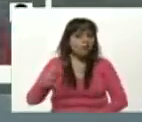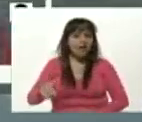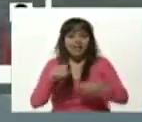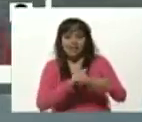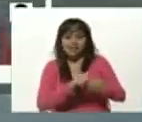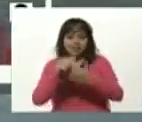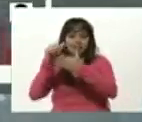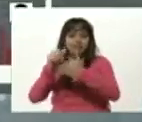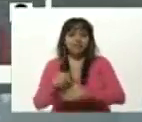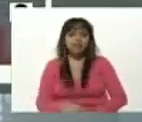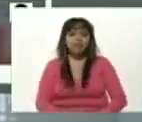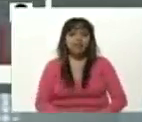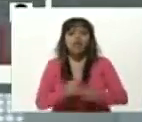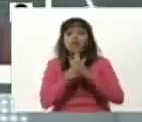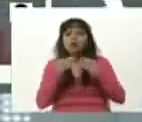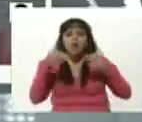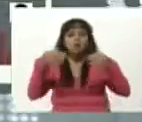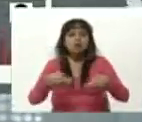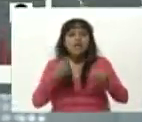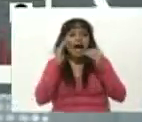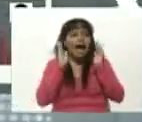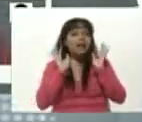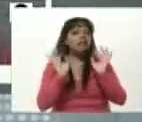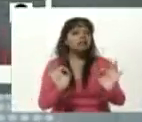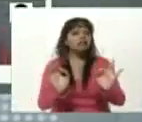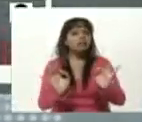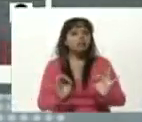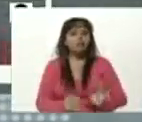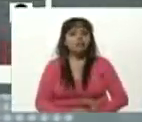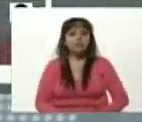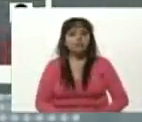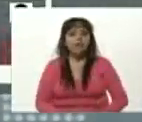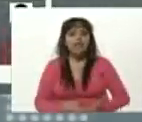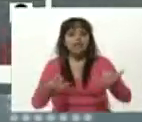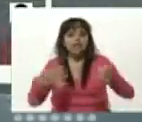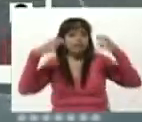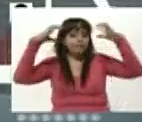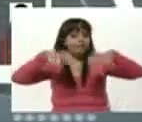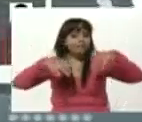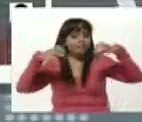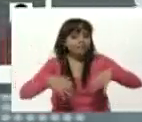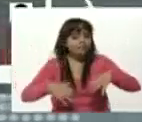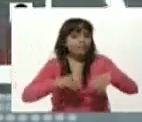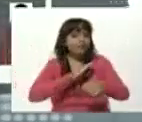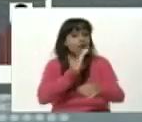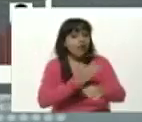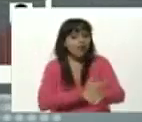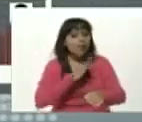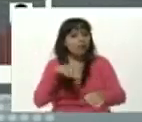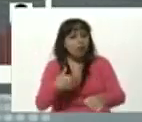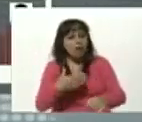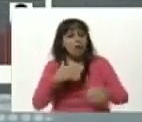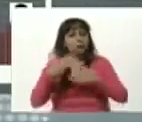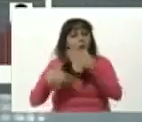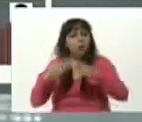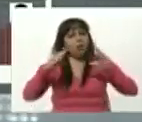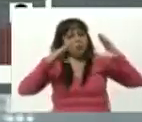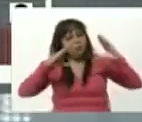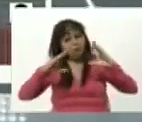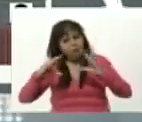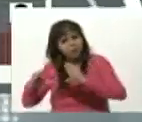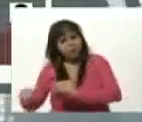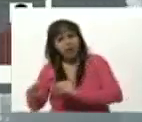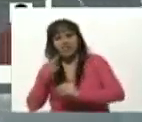líderes, todo el tiempo pendiente. Ya el ciclo de lluvia más fuerte pudiera ir pasando, nos dice el